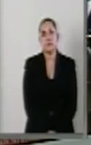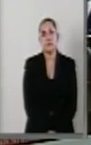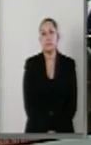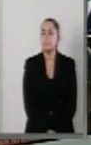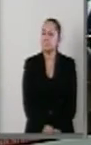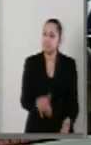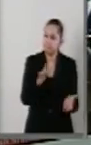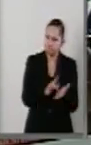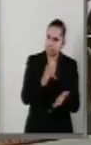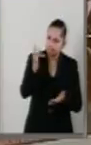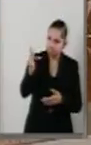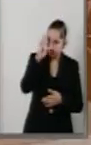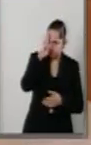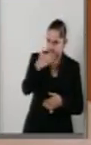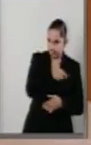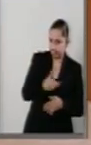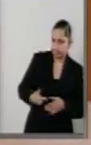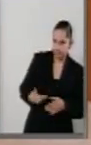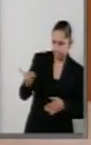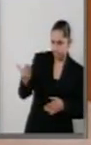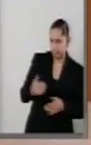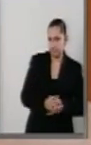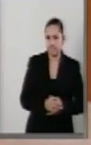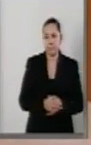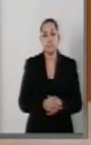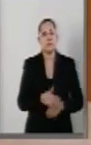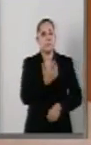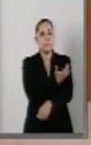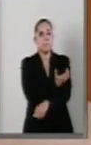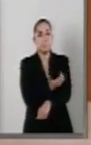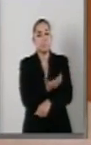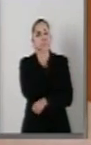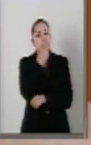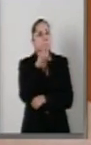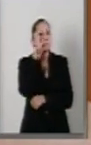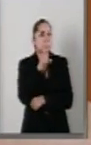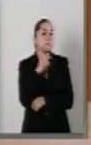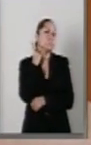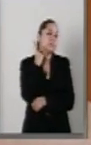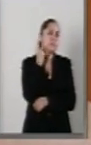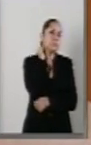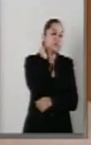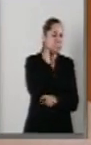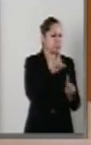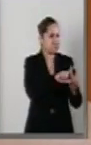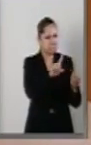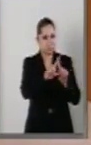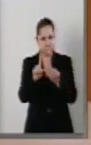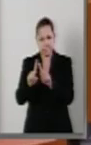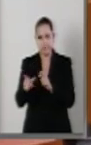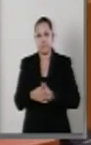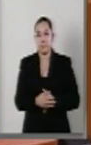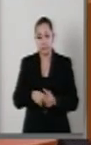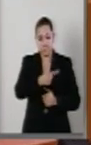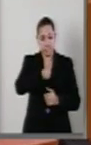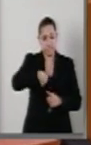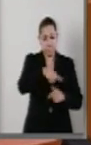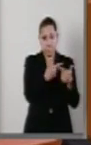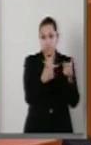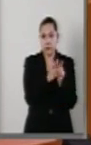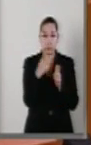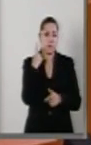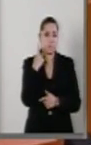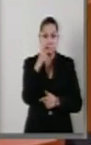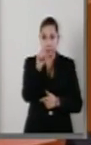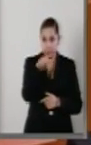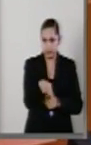Muchas gracias, señor presidente. Compañeras y compañeros legisladores, en Acción Nacional siempre hemos impulsado